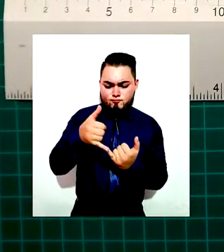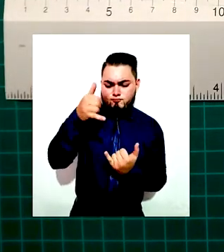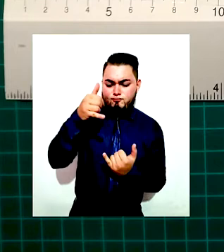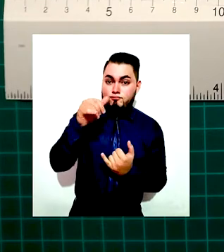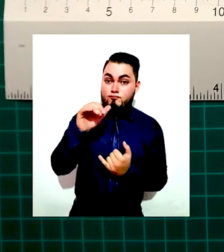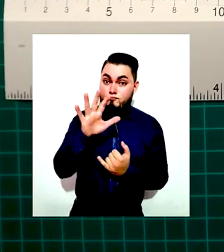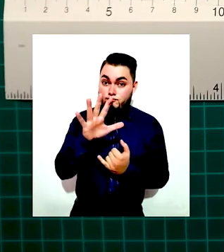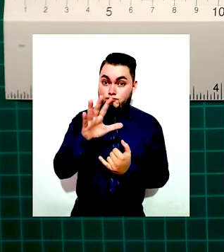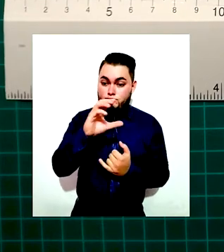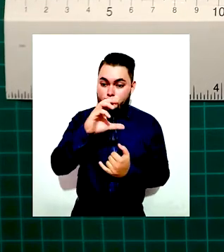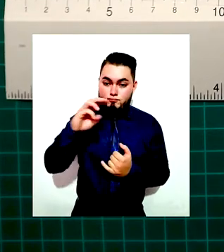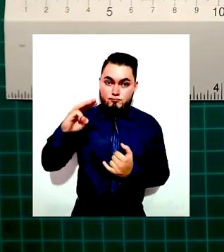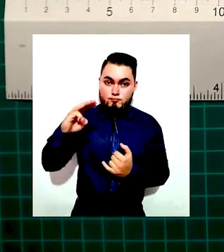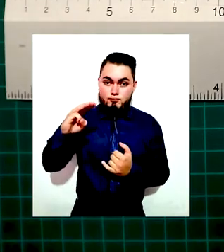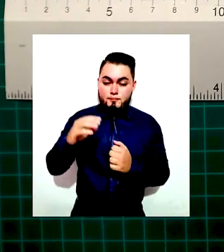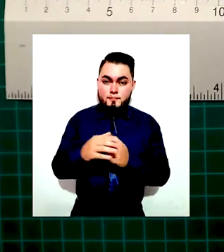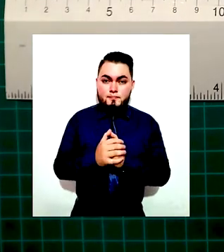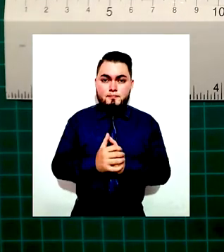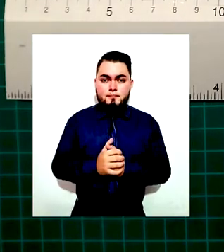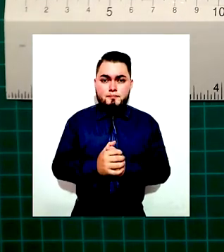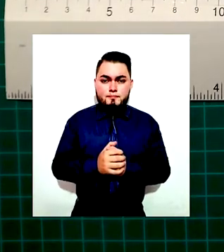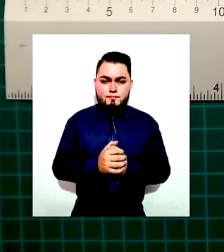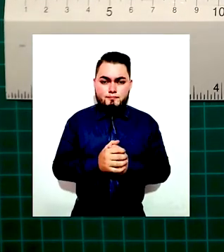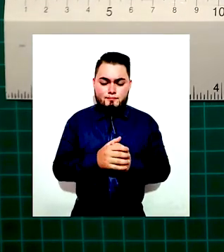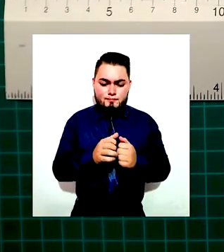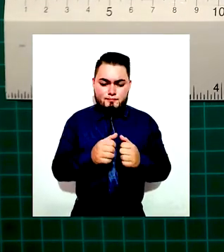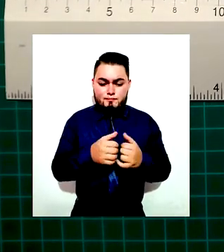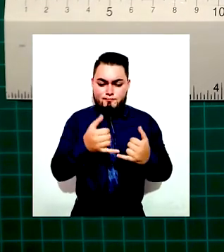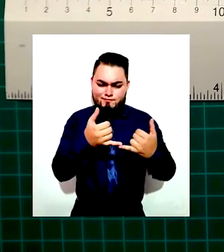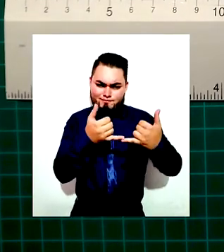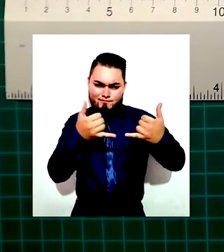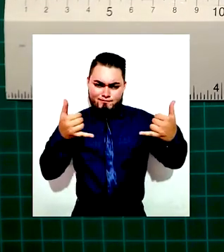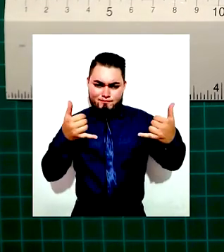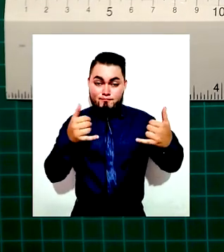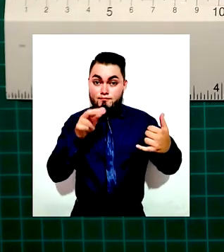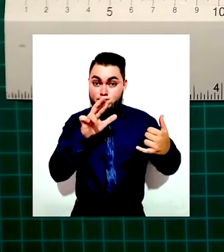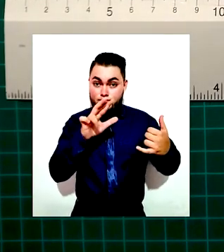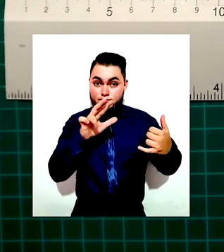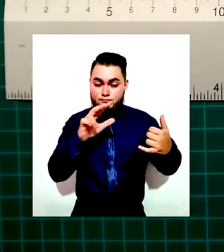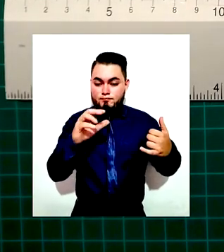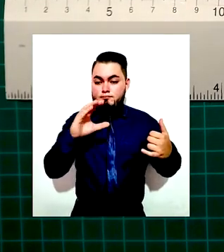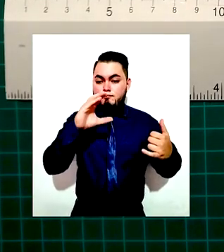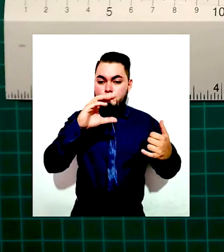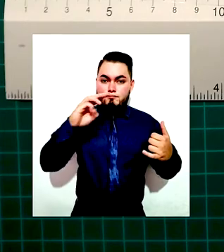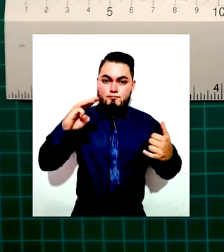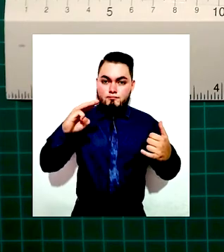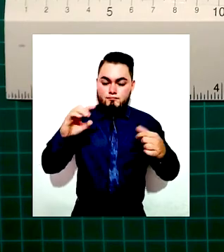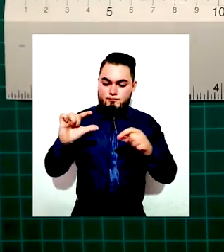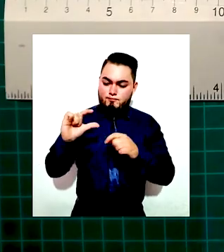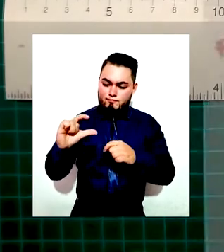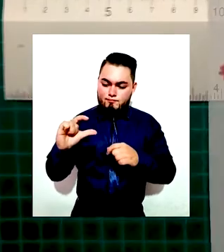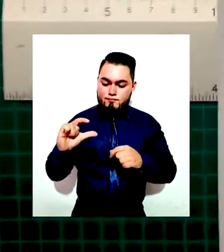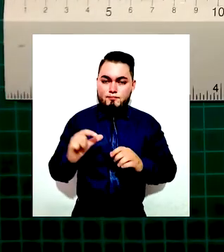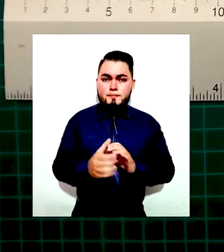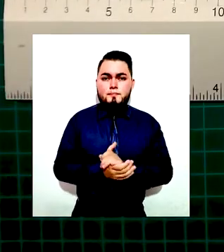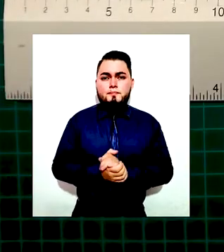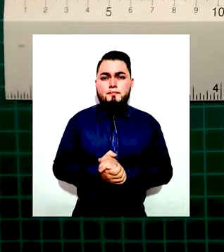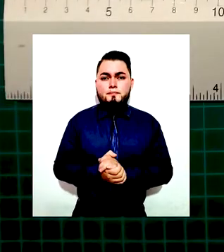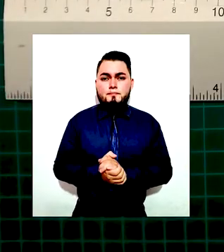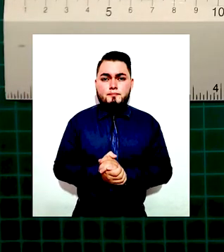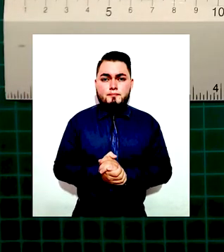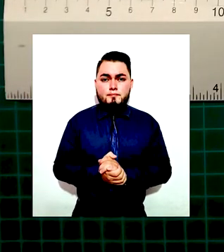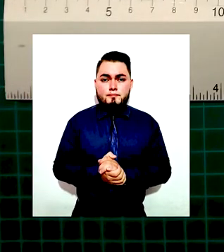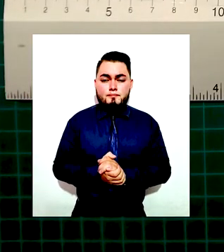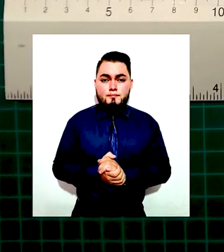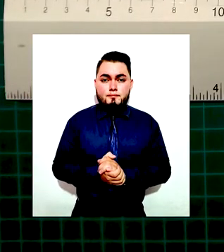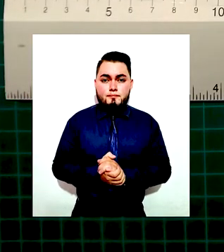altura de 5 centímetros y la más larga una altura de 3 centímetros. Mis